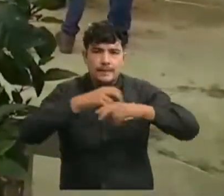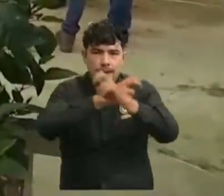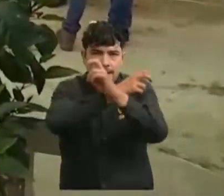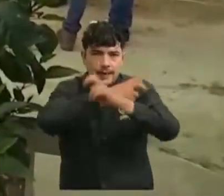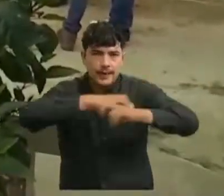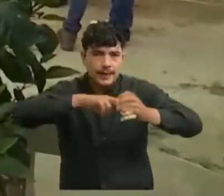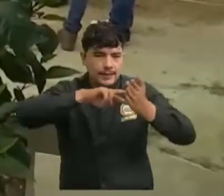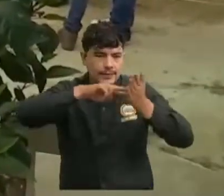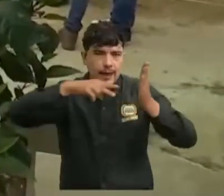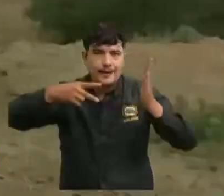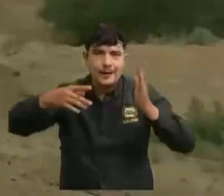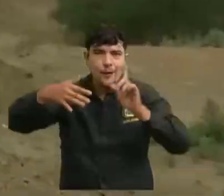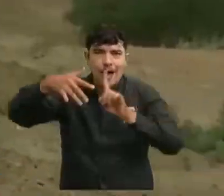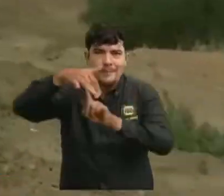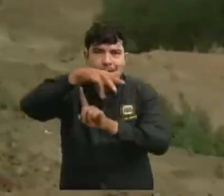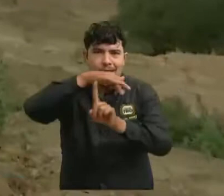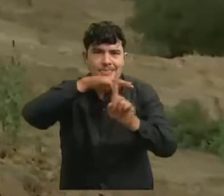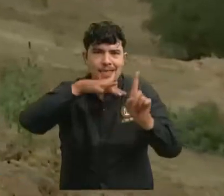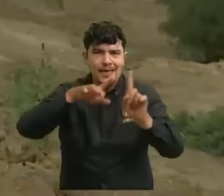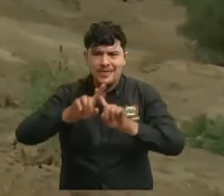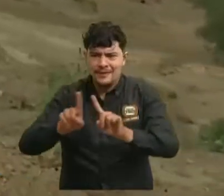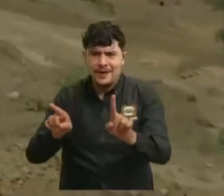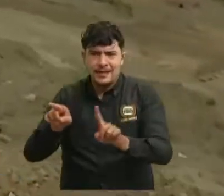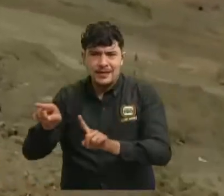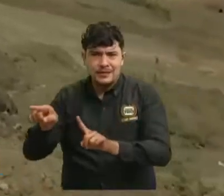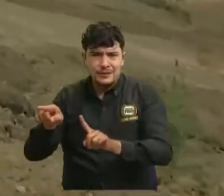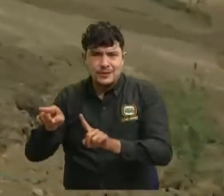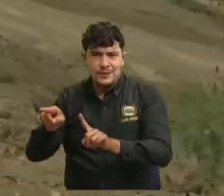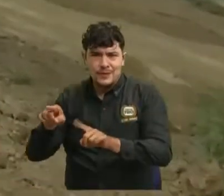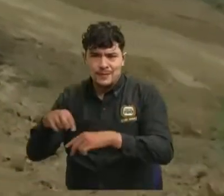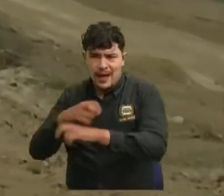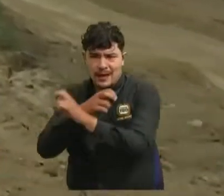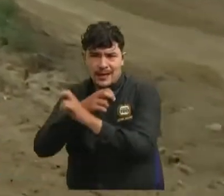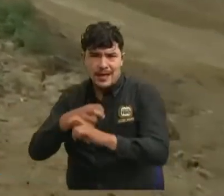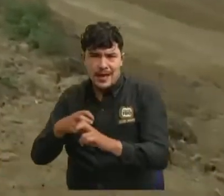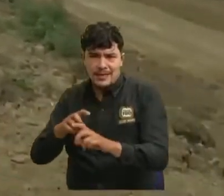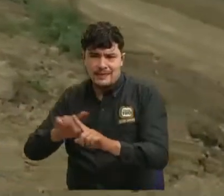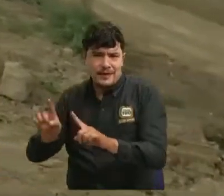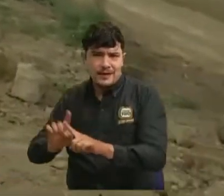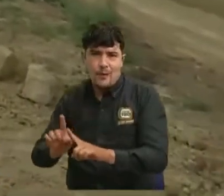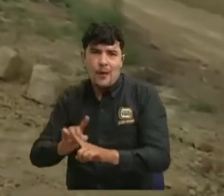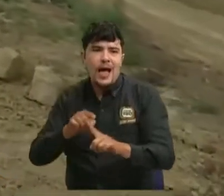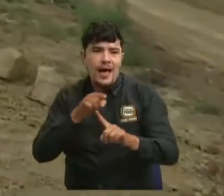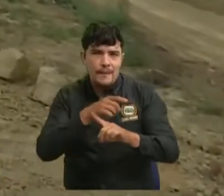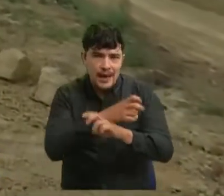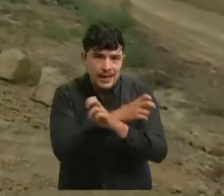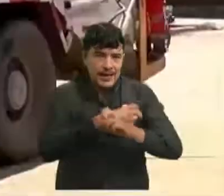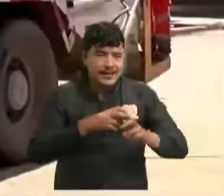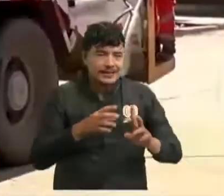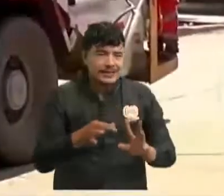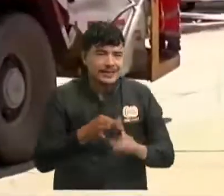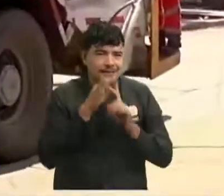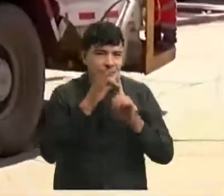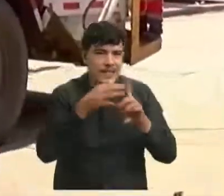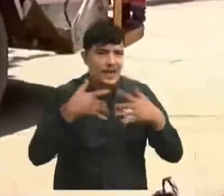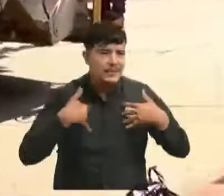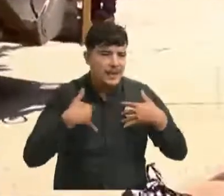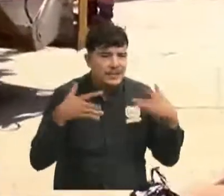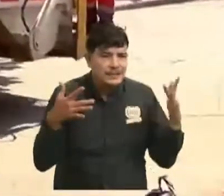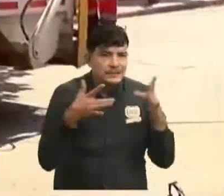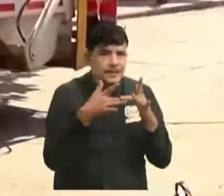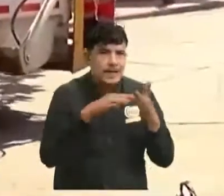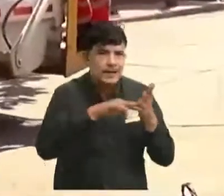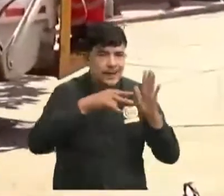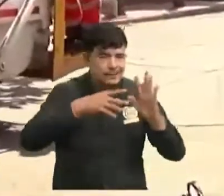son muy diferentes a lo que se conoce como botadero o como relleno sanitario. Nosotros vamos mucho más allá. Bueno, pues es parte de lo que se encuentra en Veolia.